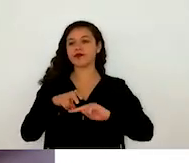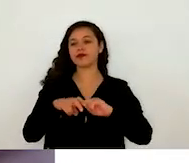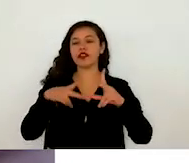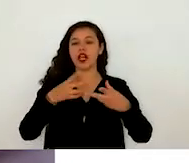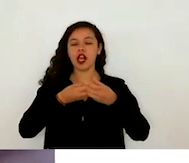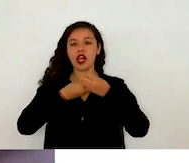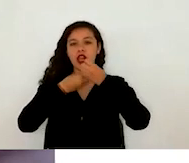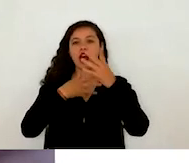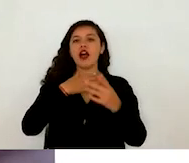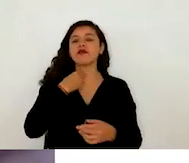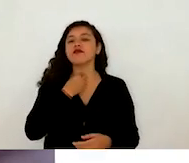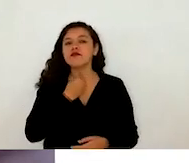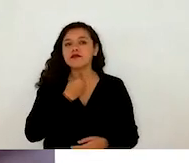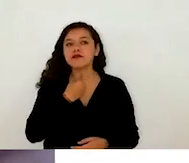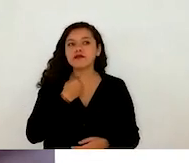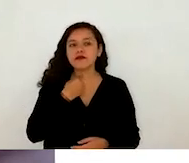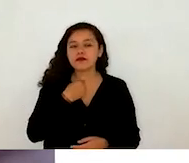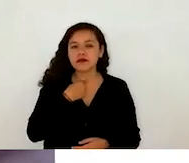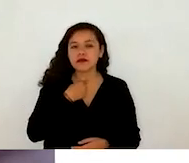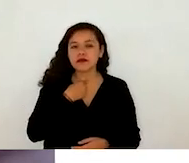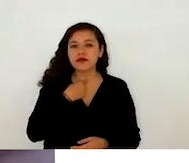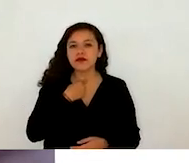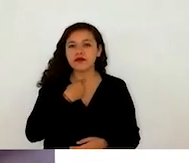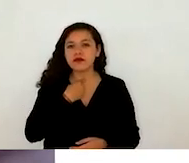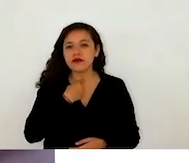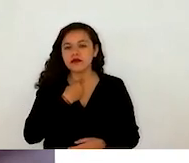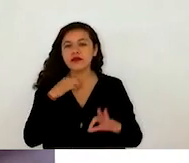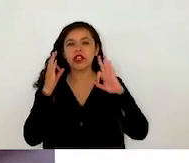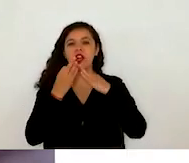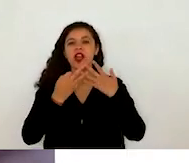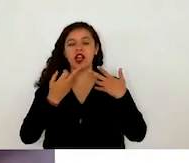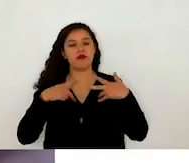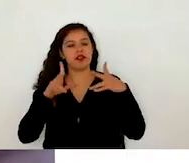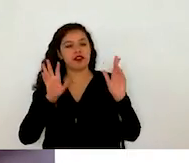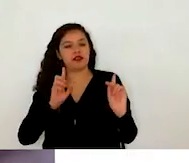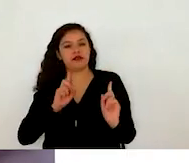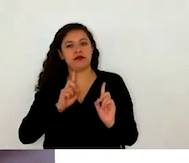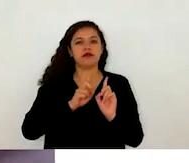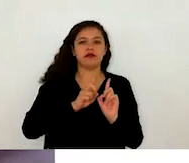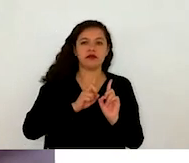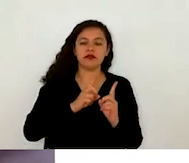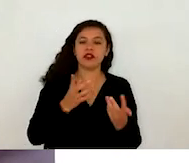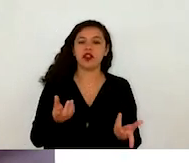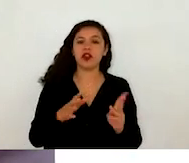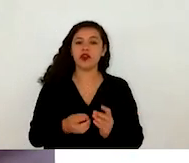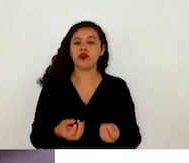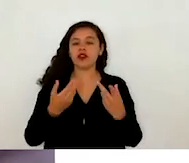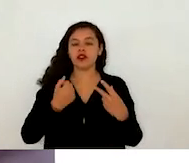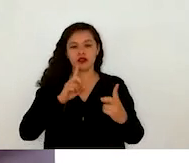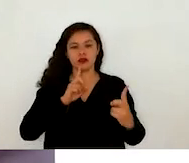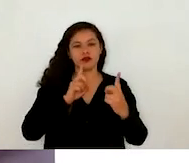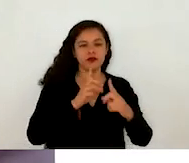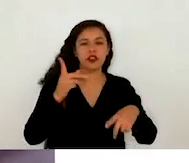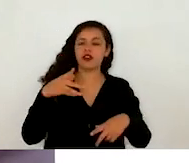culturales la proximidad cuando estamos con el interlocutor si cuando nos acercamos cuando tocamos